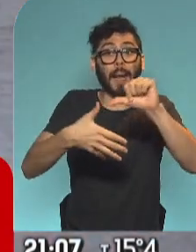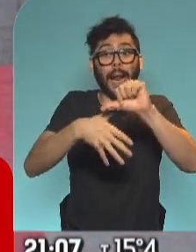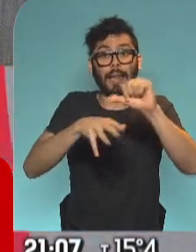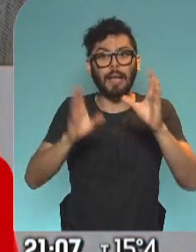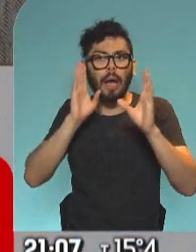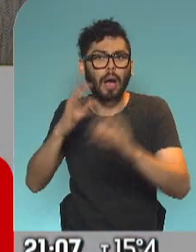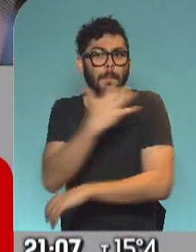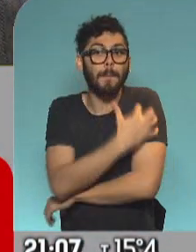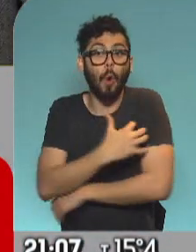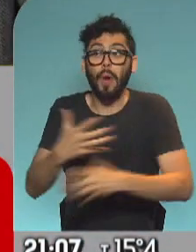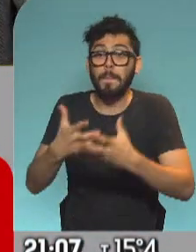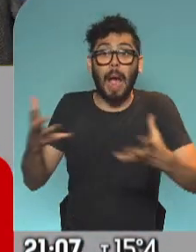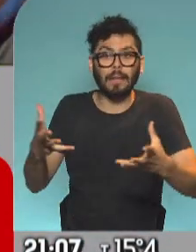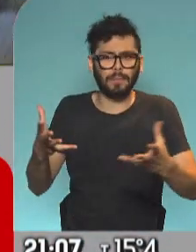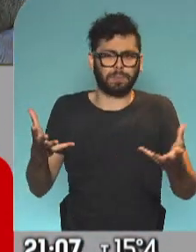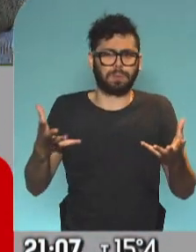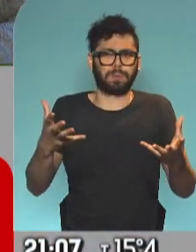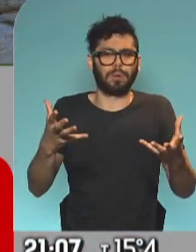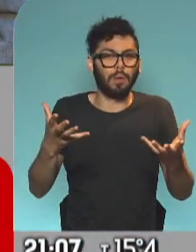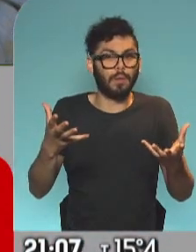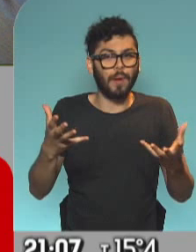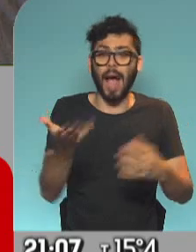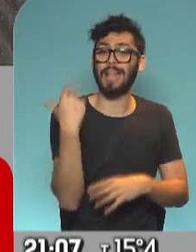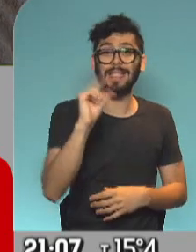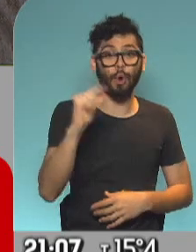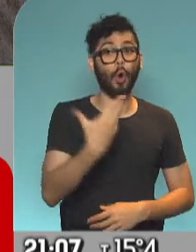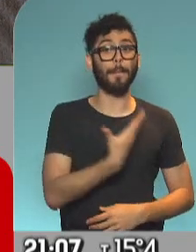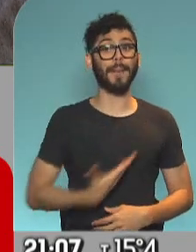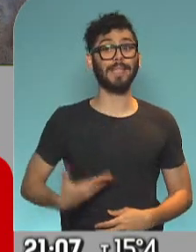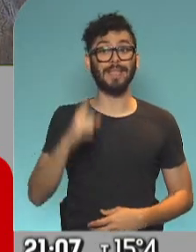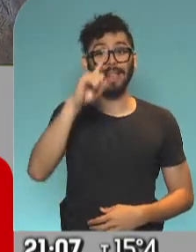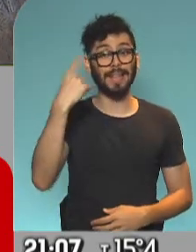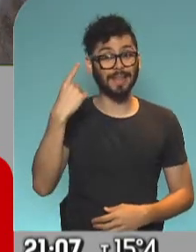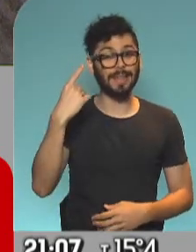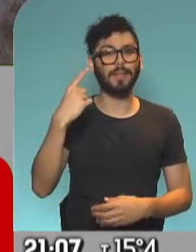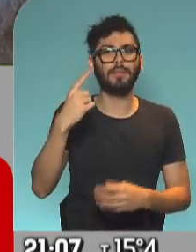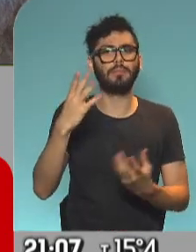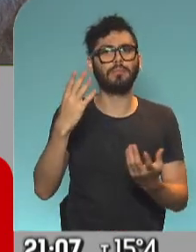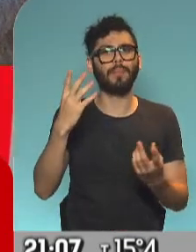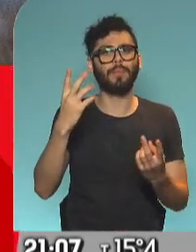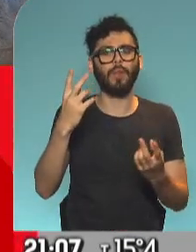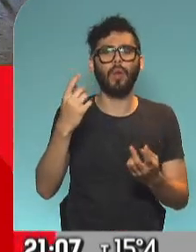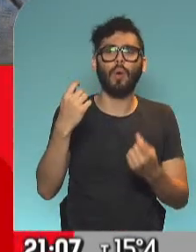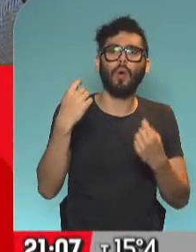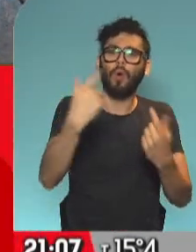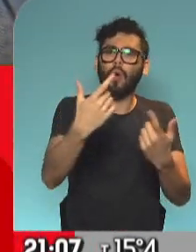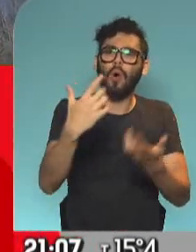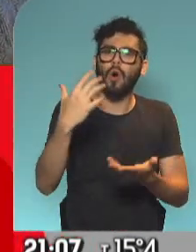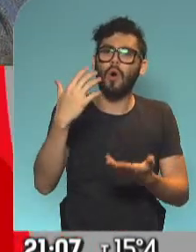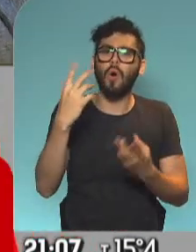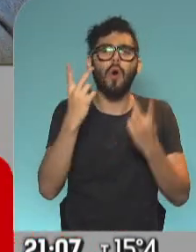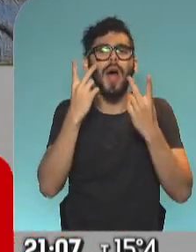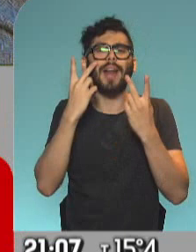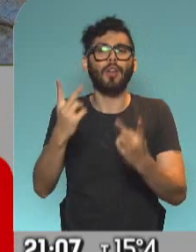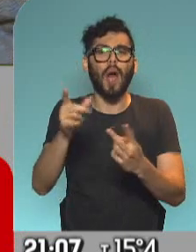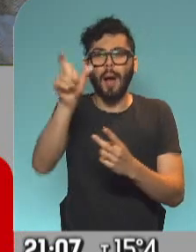por ejemplo. Claro. Hace poco el presidente de la Nación premió, le dio un reconocimiento a